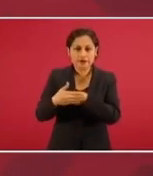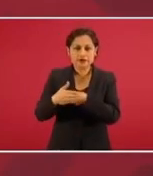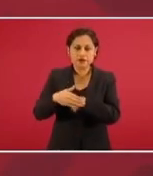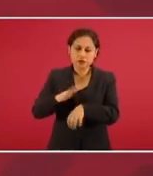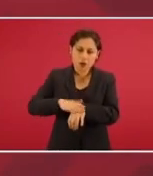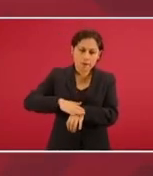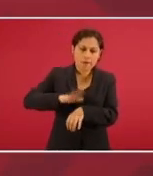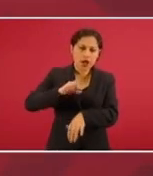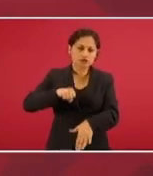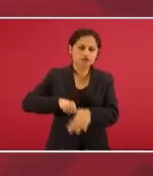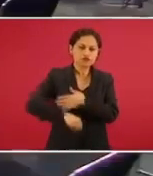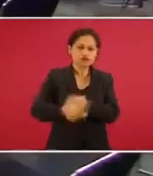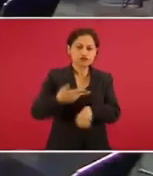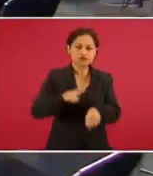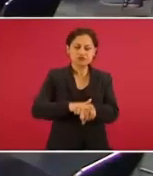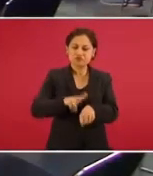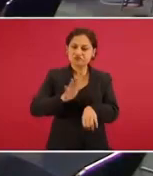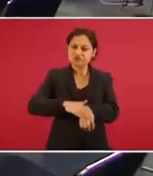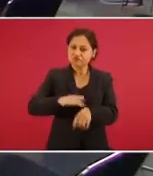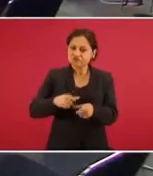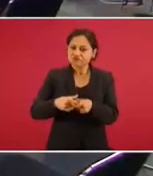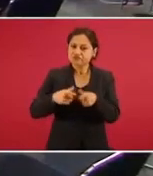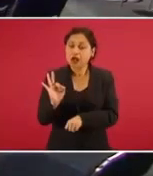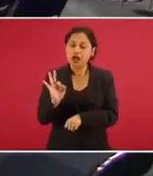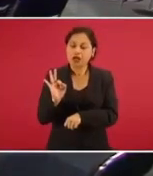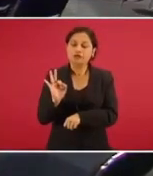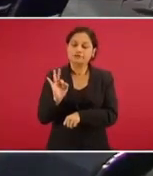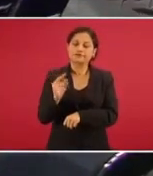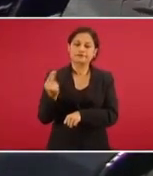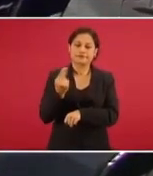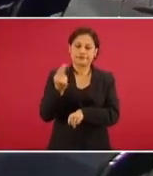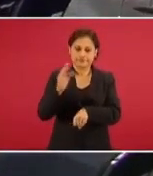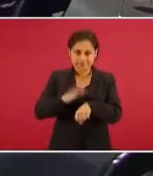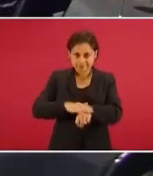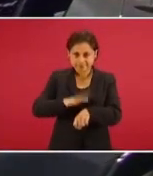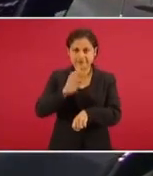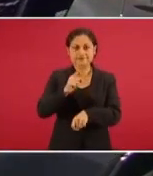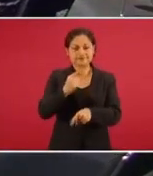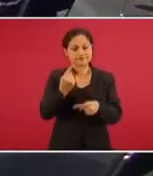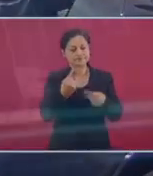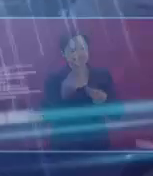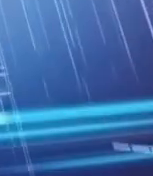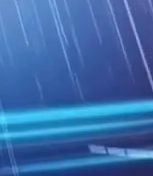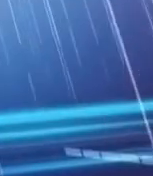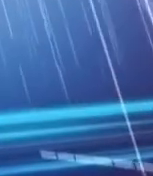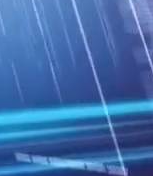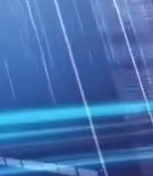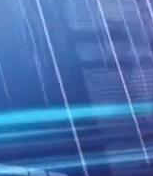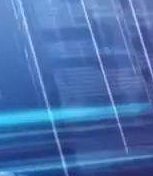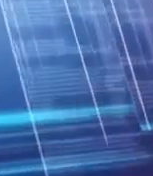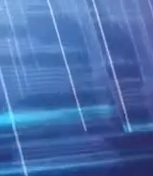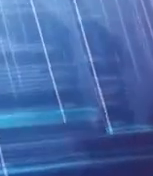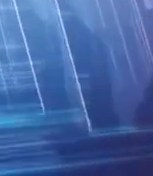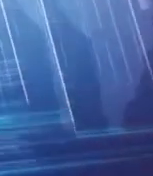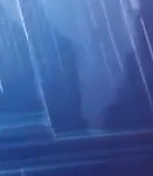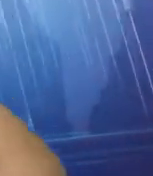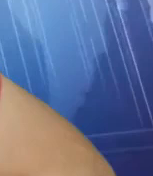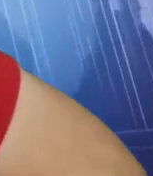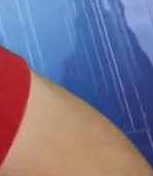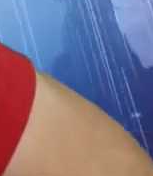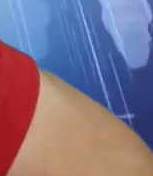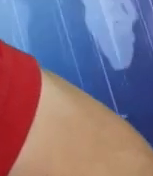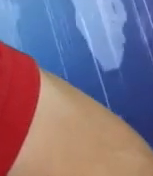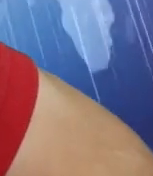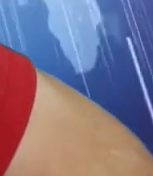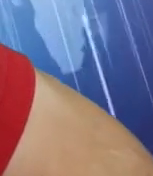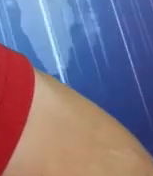y cuando debemos de tener todo lo necesario hoy se dio el informe final del accidente